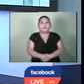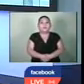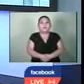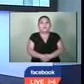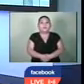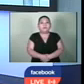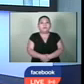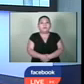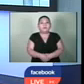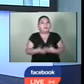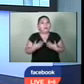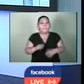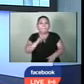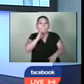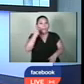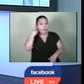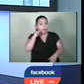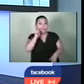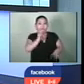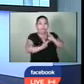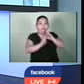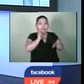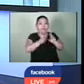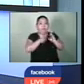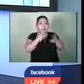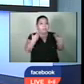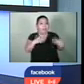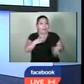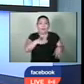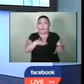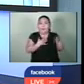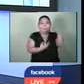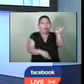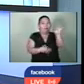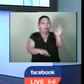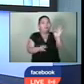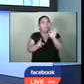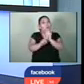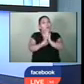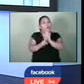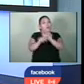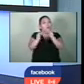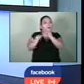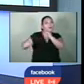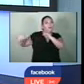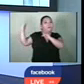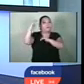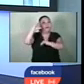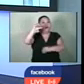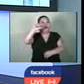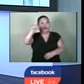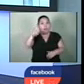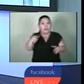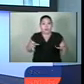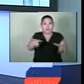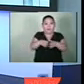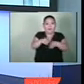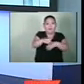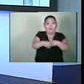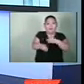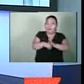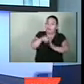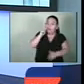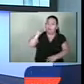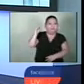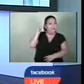Ante la constante respuesta del exfuncionario sobre que ya tenía esta constancia de la Corte Suprema de Justicia, el presidente de la comisión le